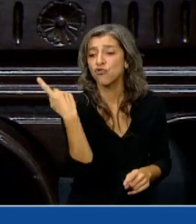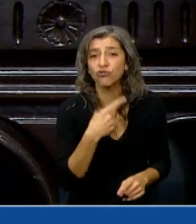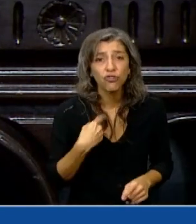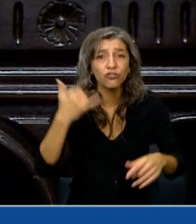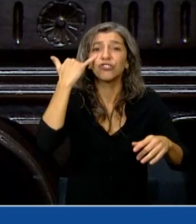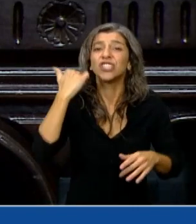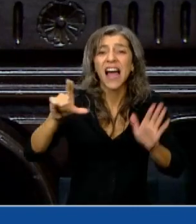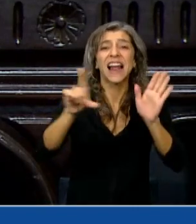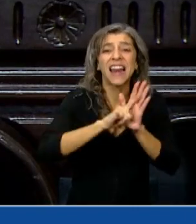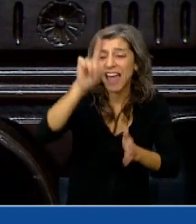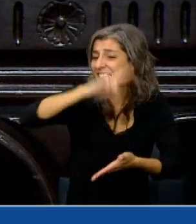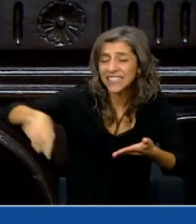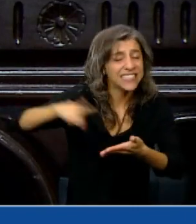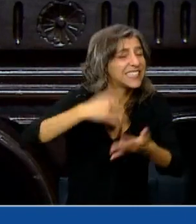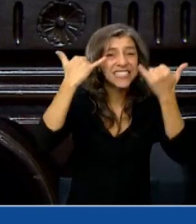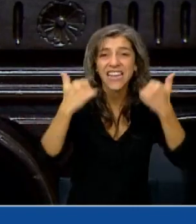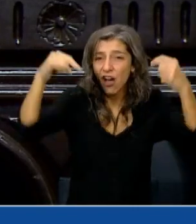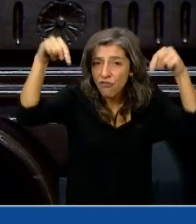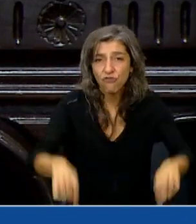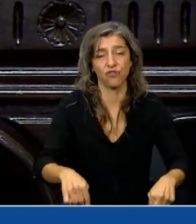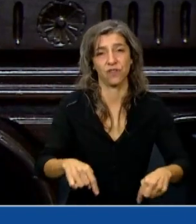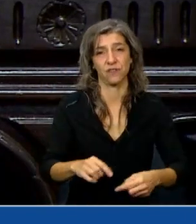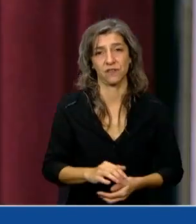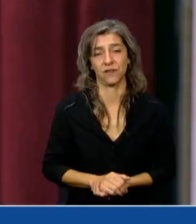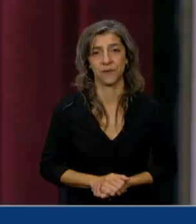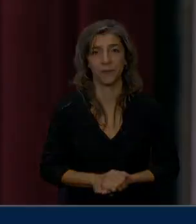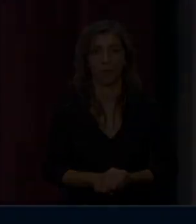ya. Gracias, diputado.